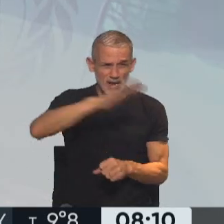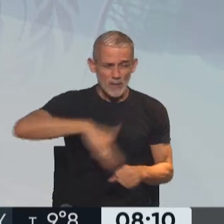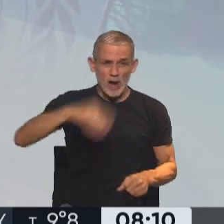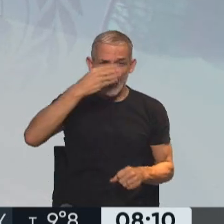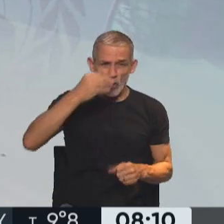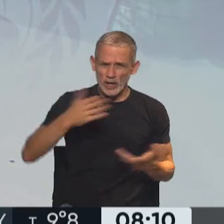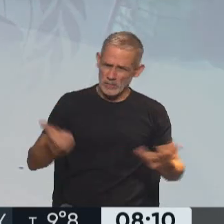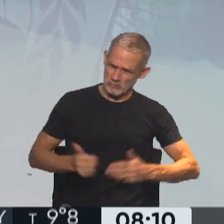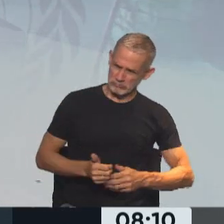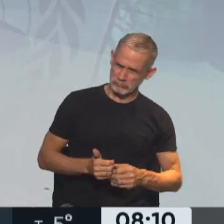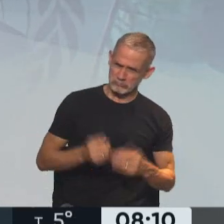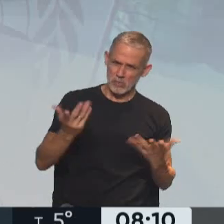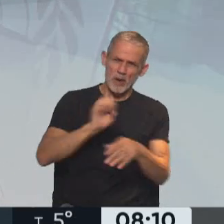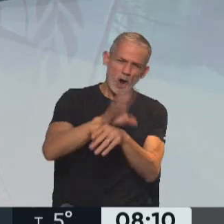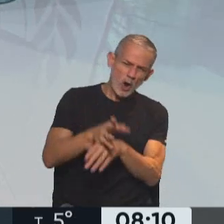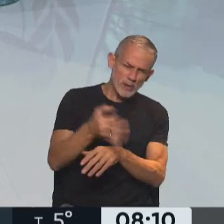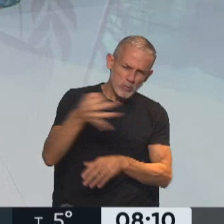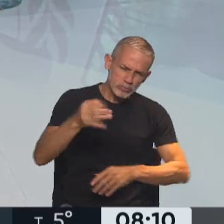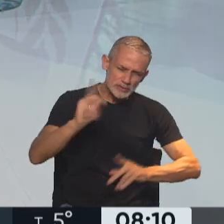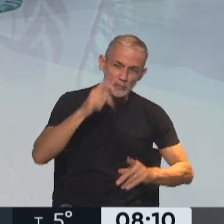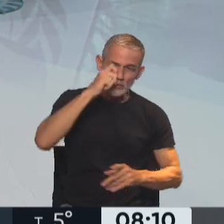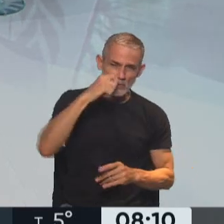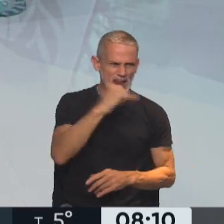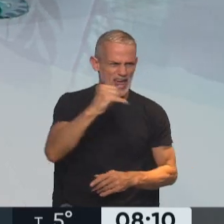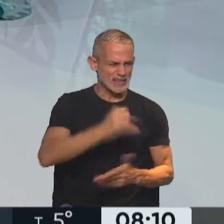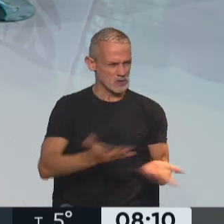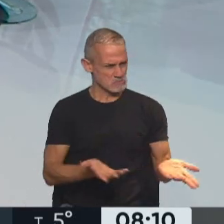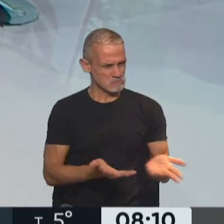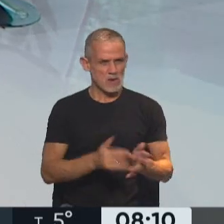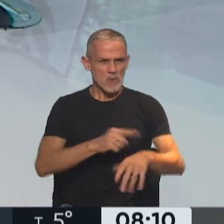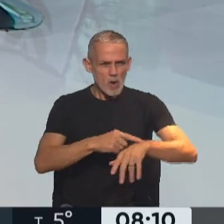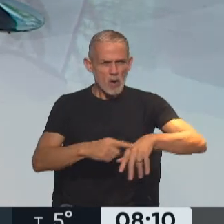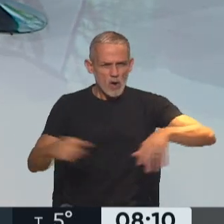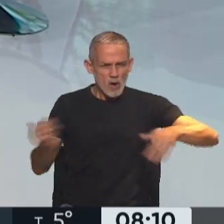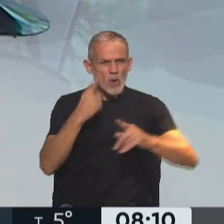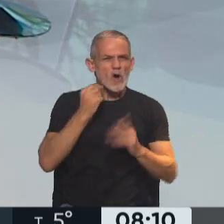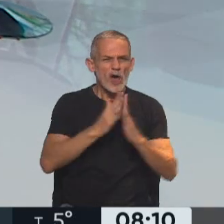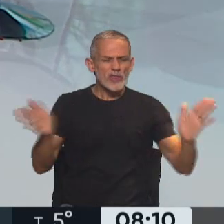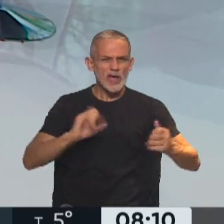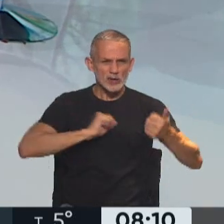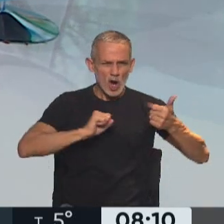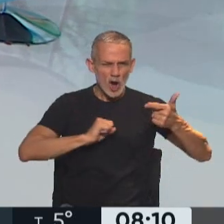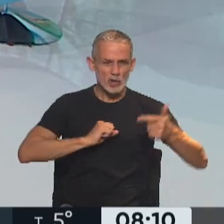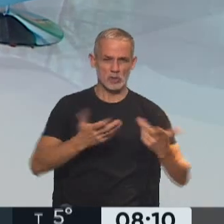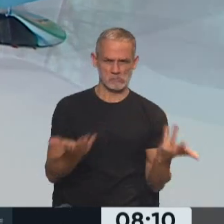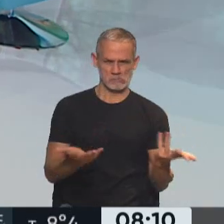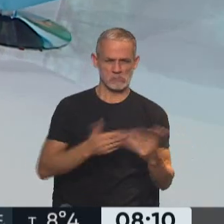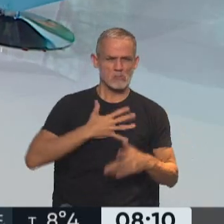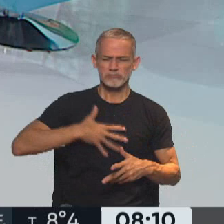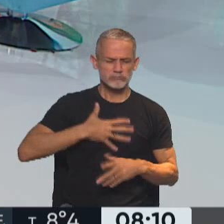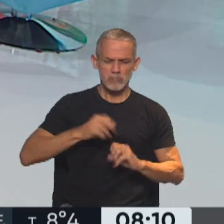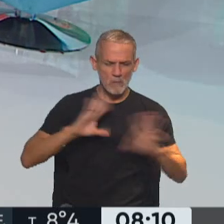que presentan cuadros compatibles con COVID, se hisopan, da negativo, pero durante muchos días persiste la tos, el catarro, el